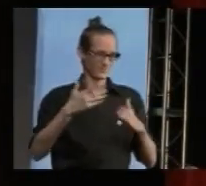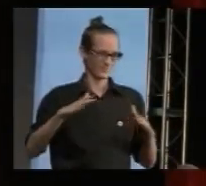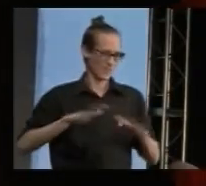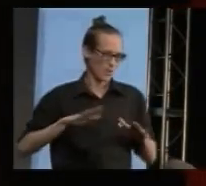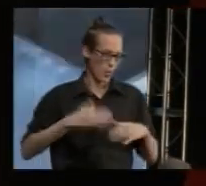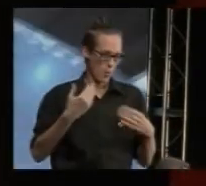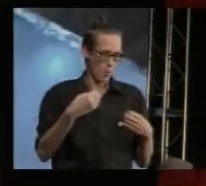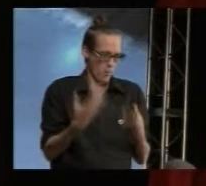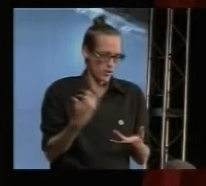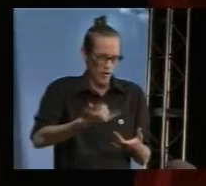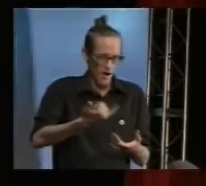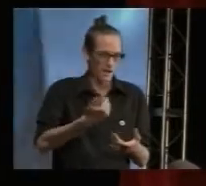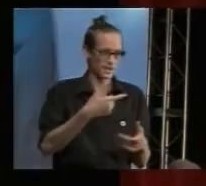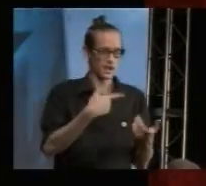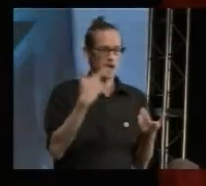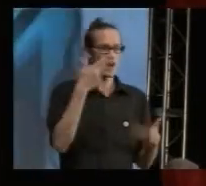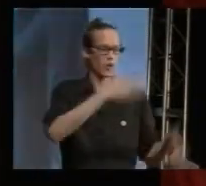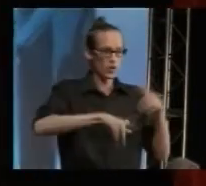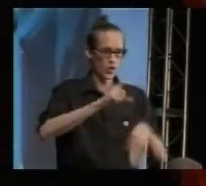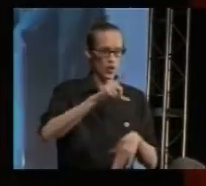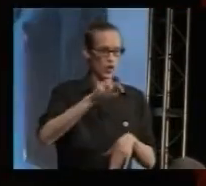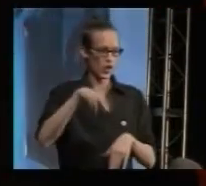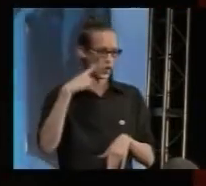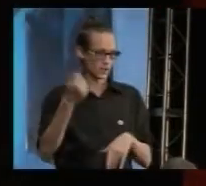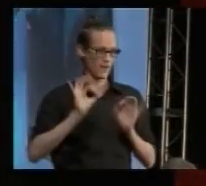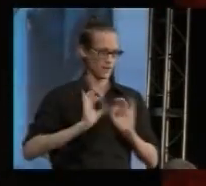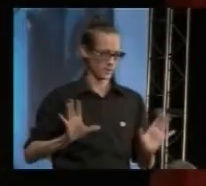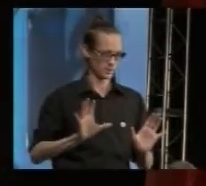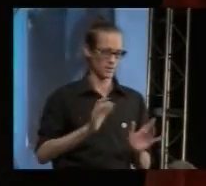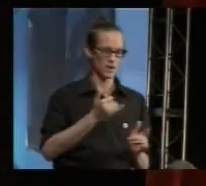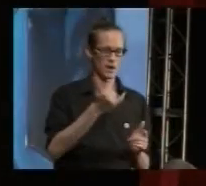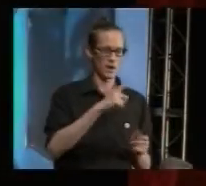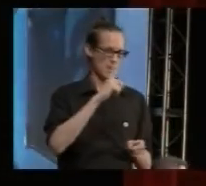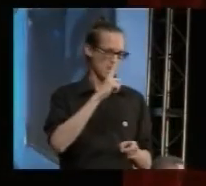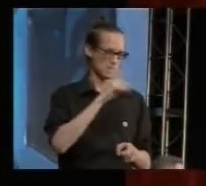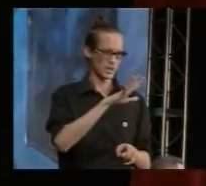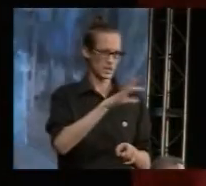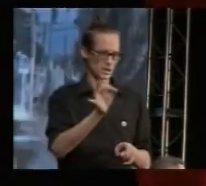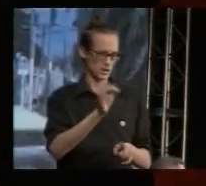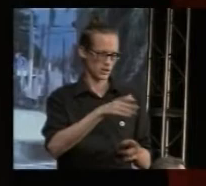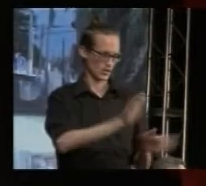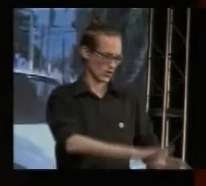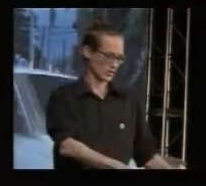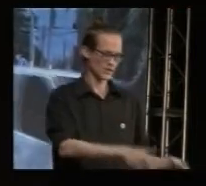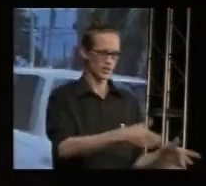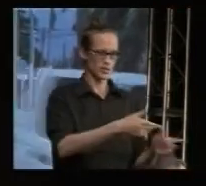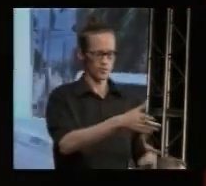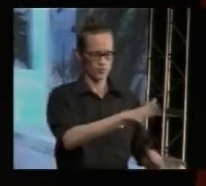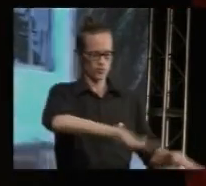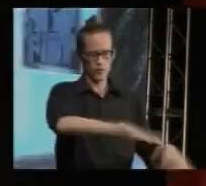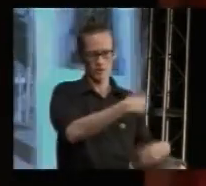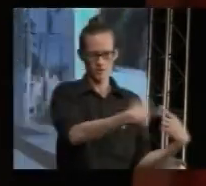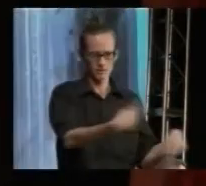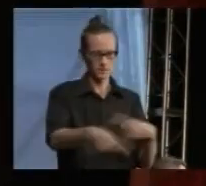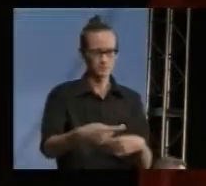muchos programas, el de Colonia de Vacaciones, donde totalizamos alrededor de 1.500 chicos de los diferentes barrios, el